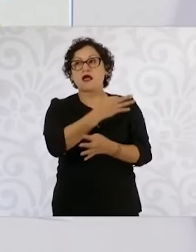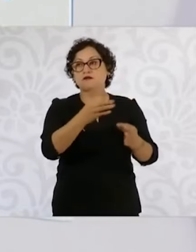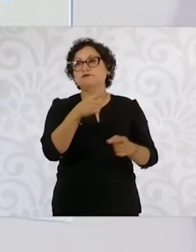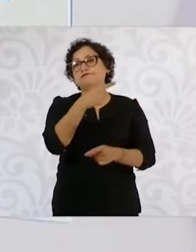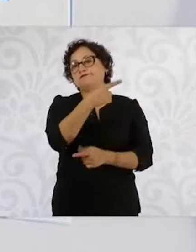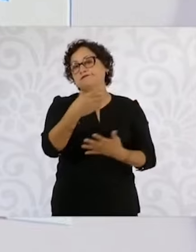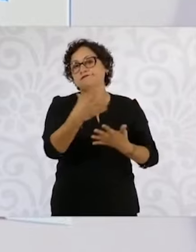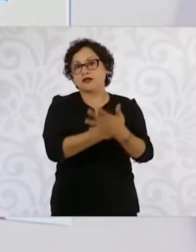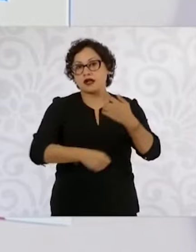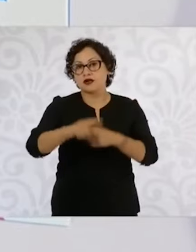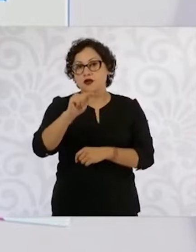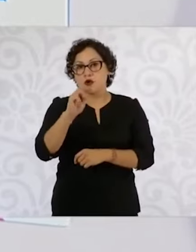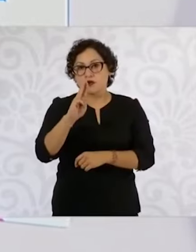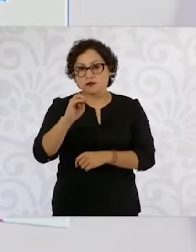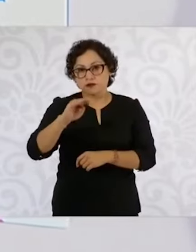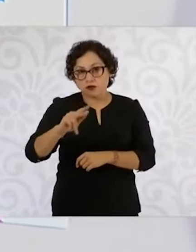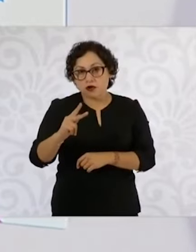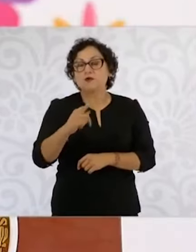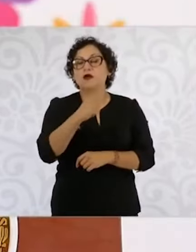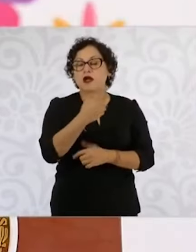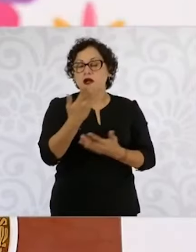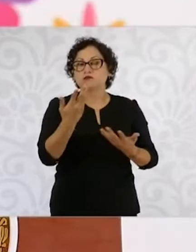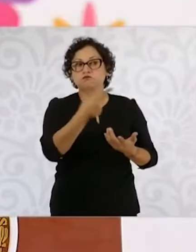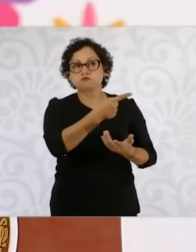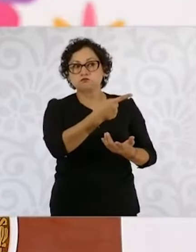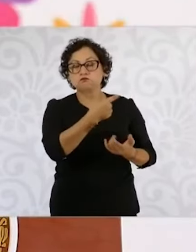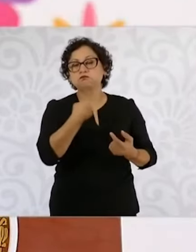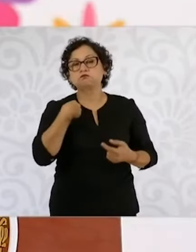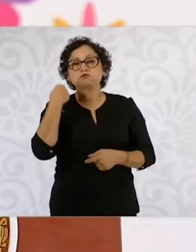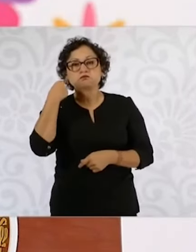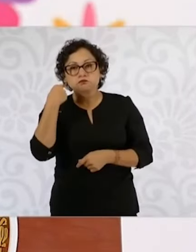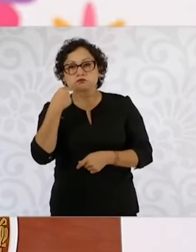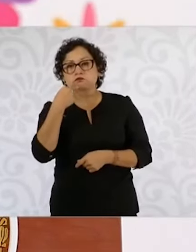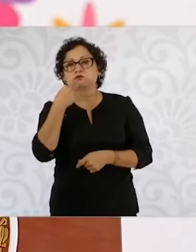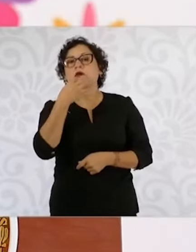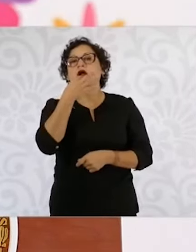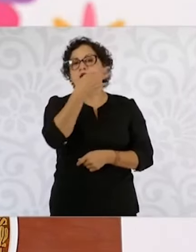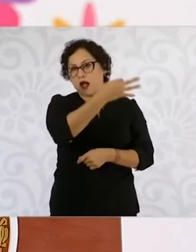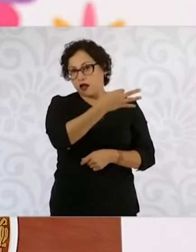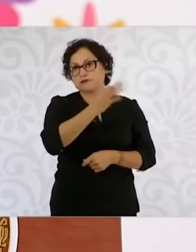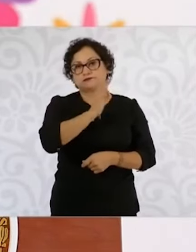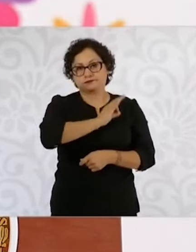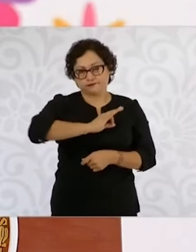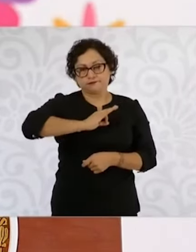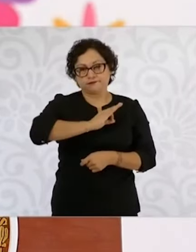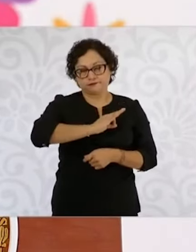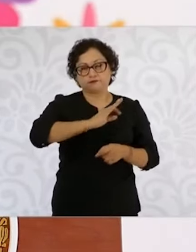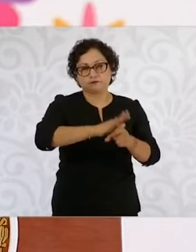Estados Unidos, en la que le explicó que espera que la felicitación también pueda ser de manera personal.